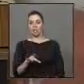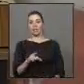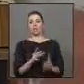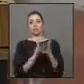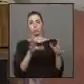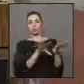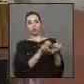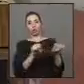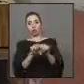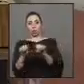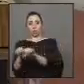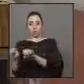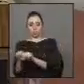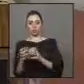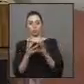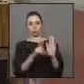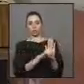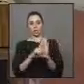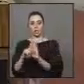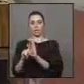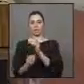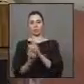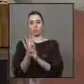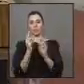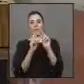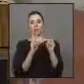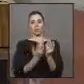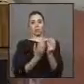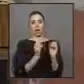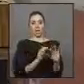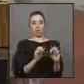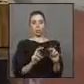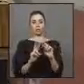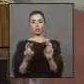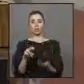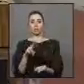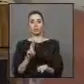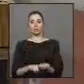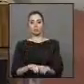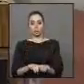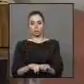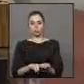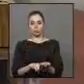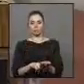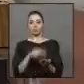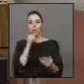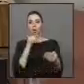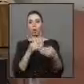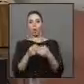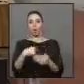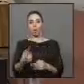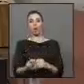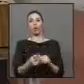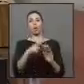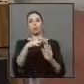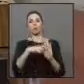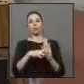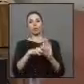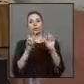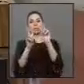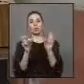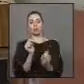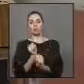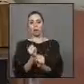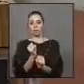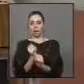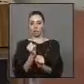de compromisos, un conjunto de leyes nuevas en materia de educación, en materia tributaria. Estamos a puertas de otro proyecto en materia